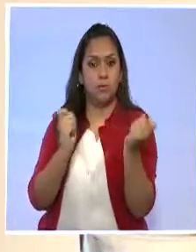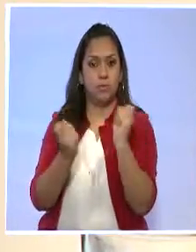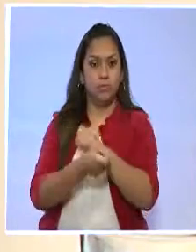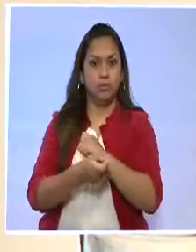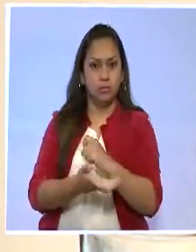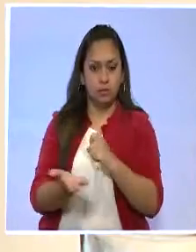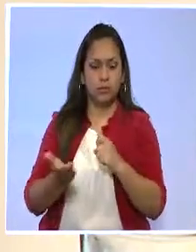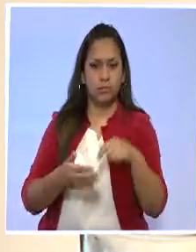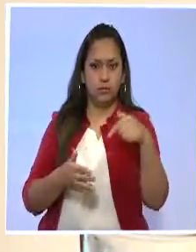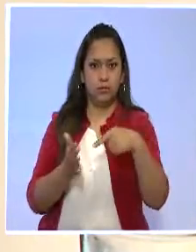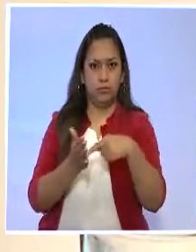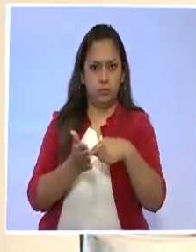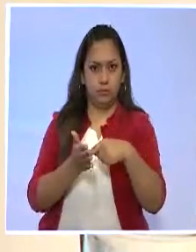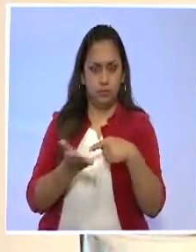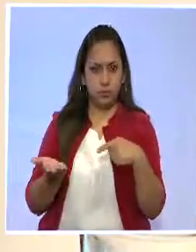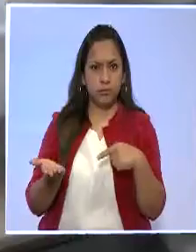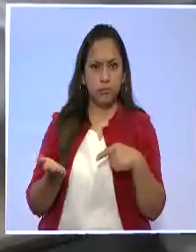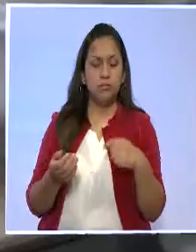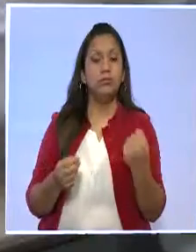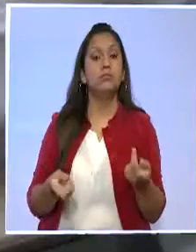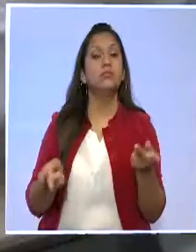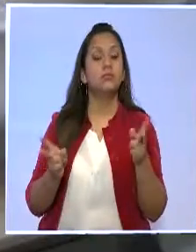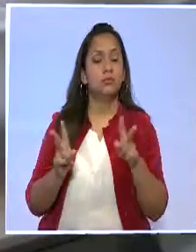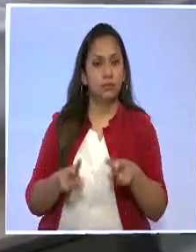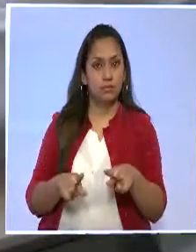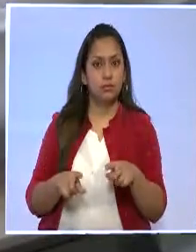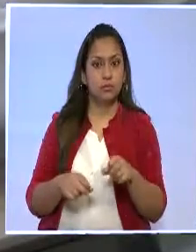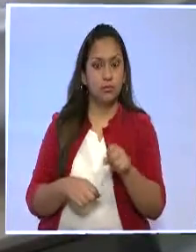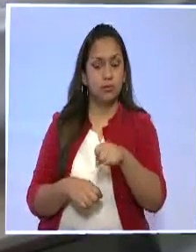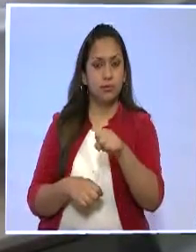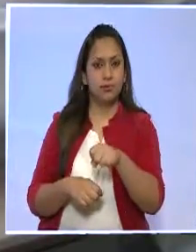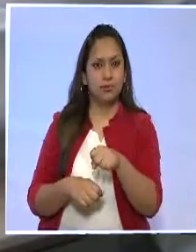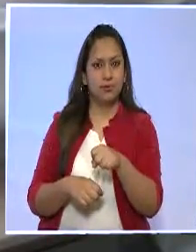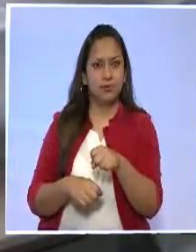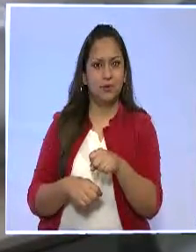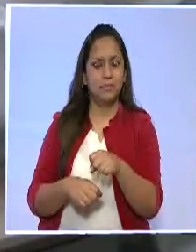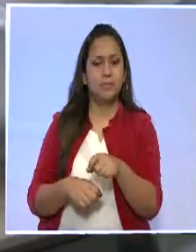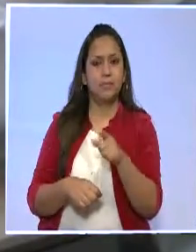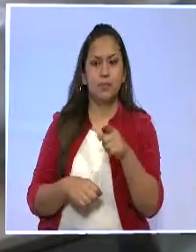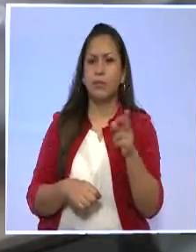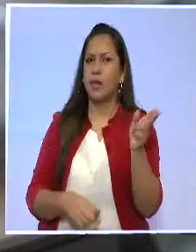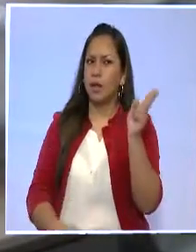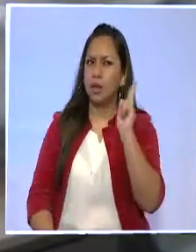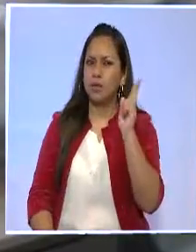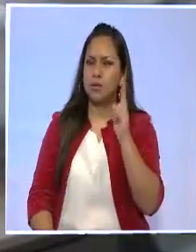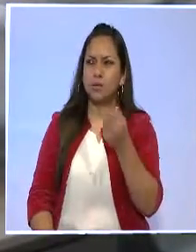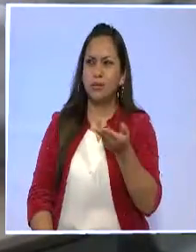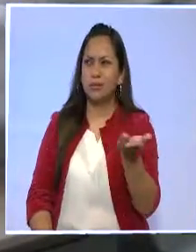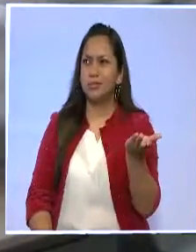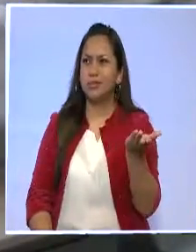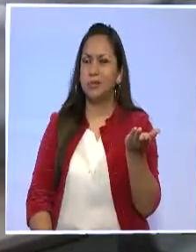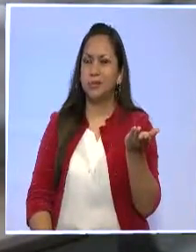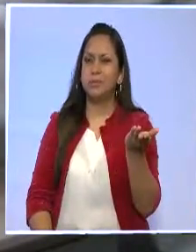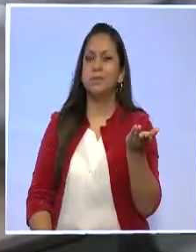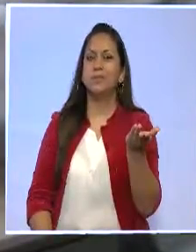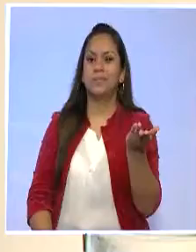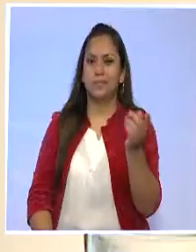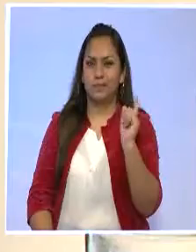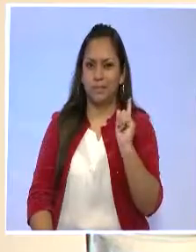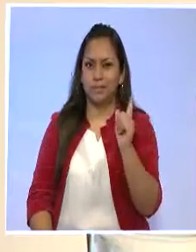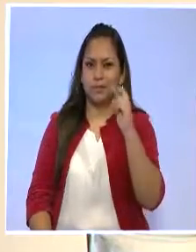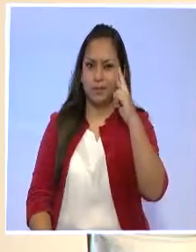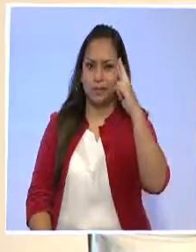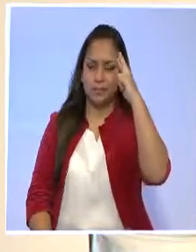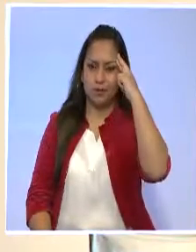promover la inversión privada en el país por lo tanto bueno ahí podemos ir escuchando argumentos de todo tipo pero siempre las reflexiones